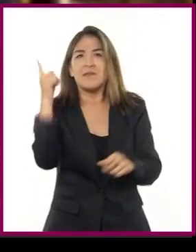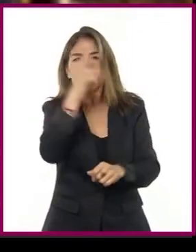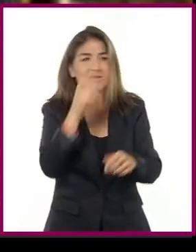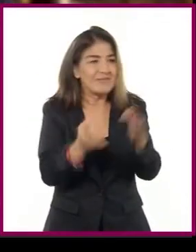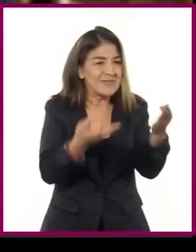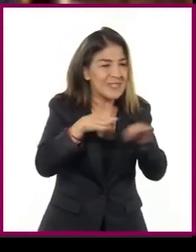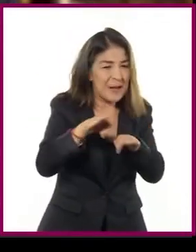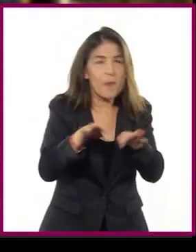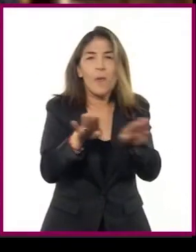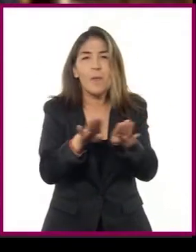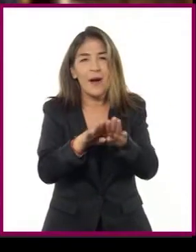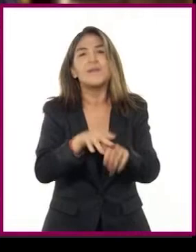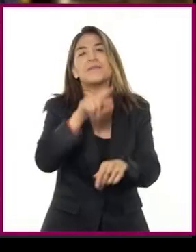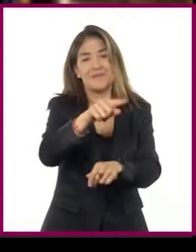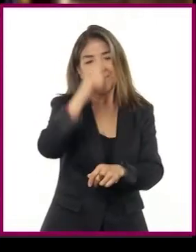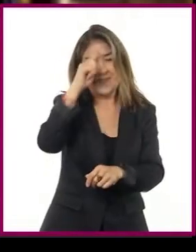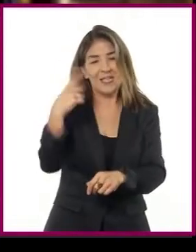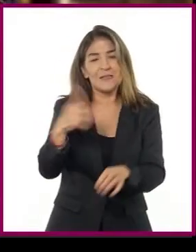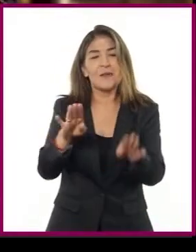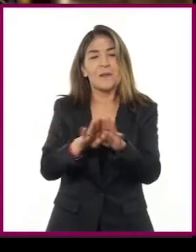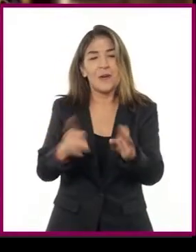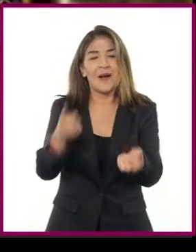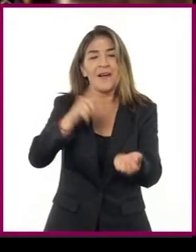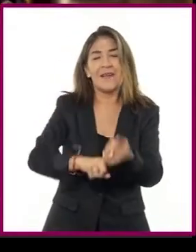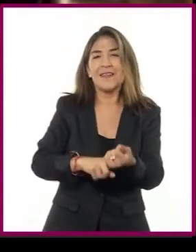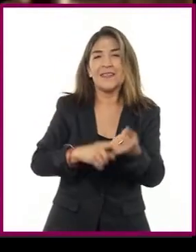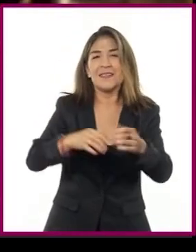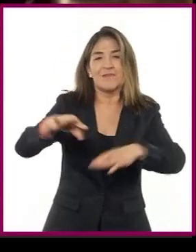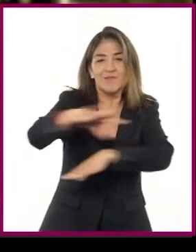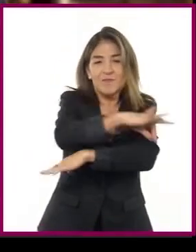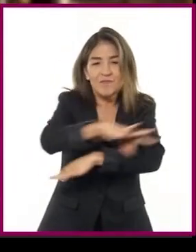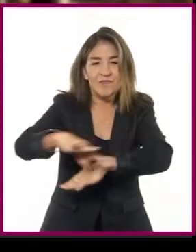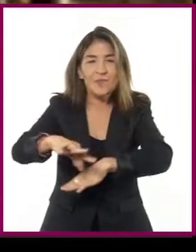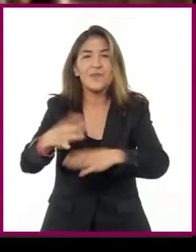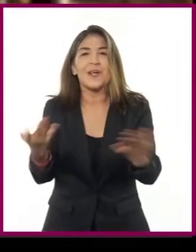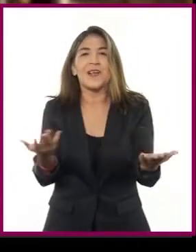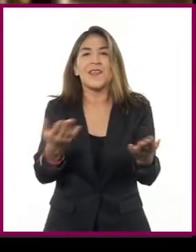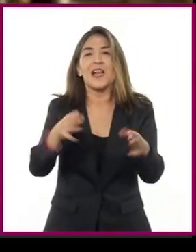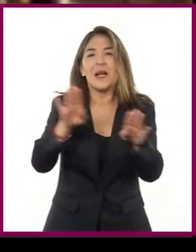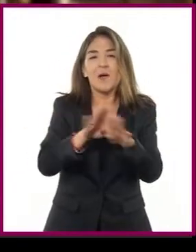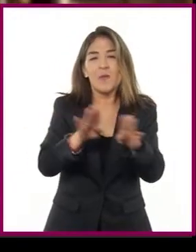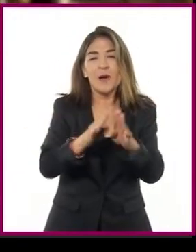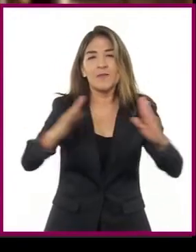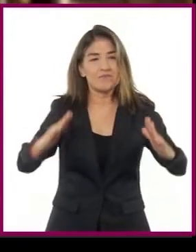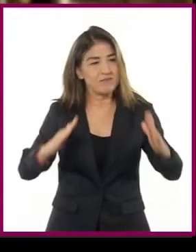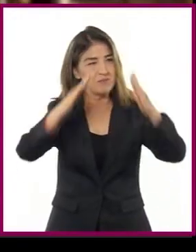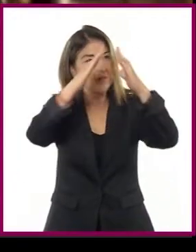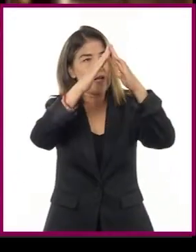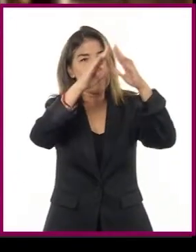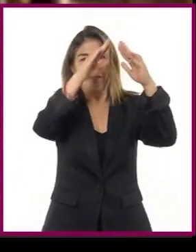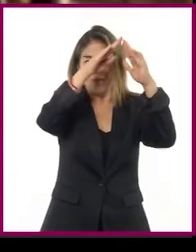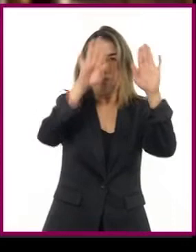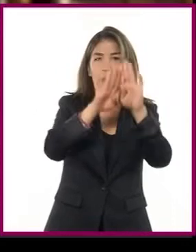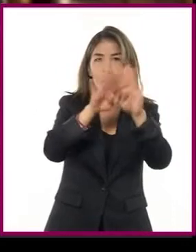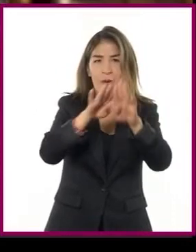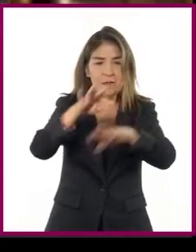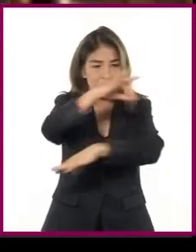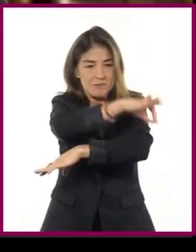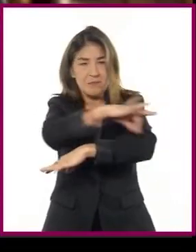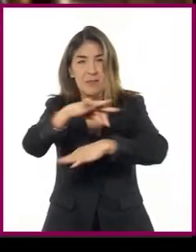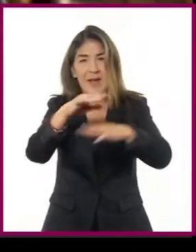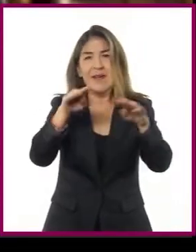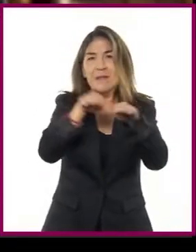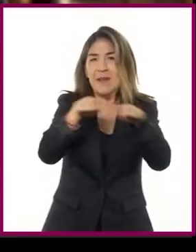se pudieron resolver problemas como, por ejemplo, medir la altura de una pirámide o calcular